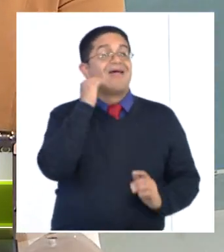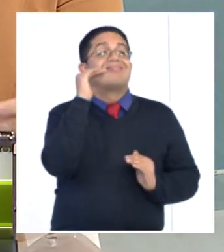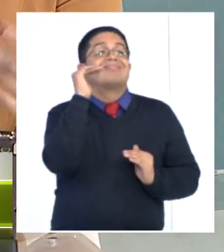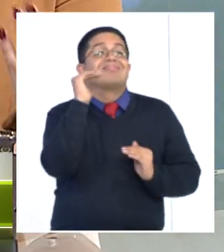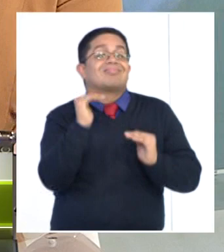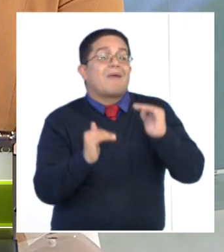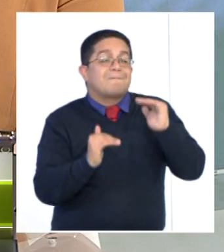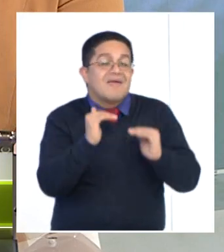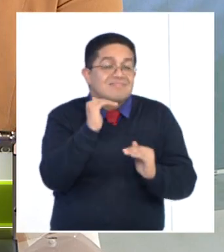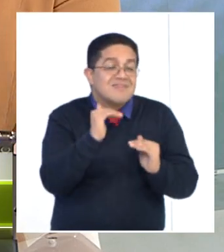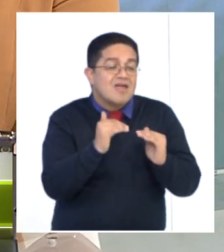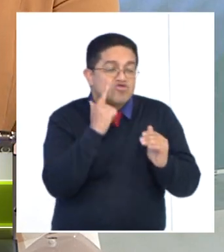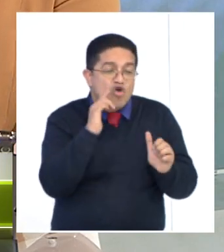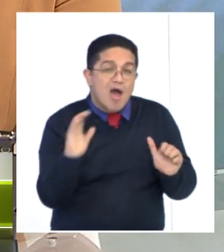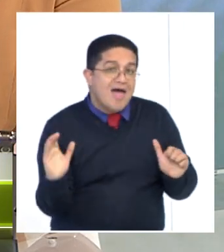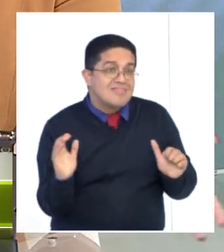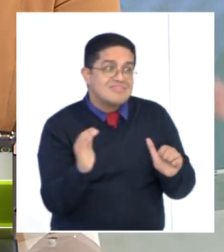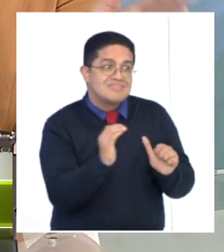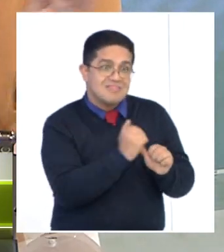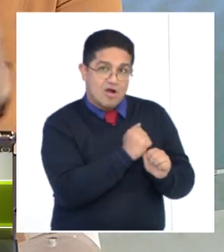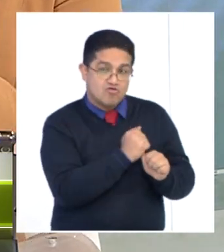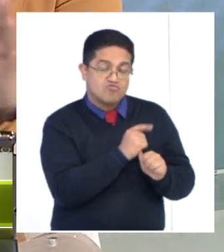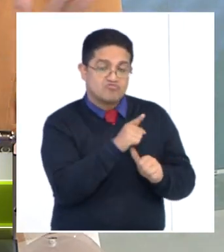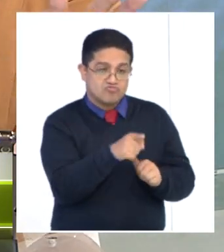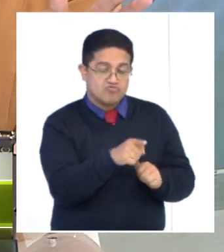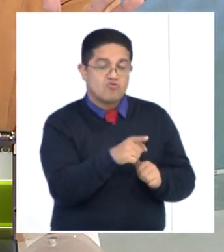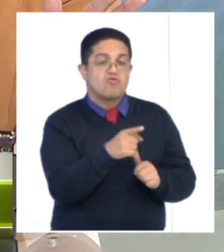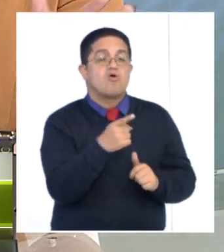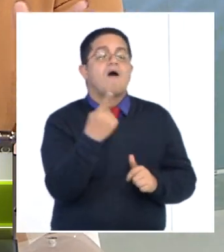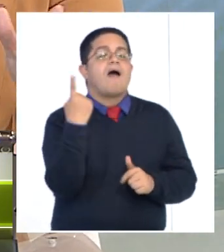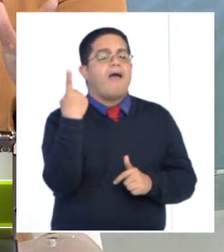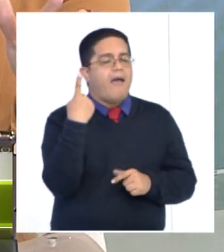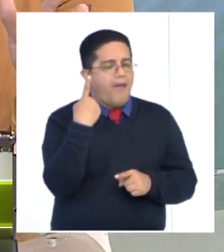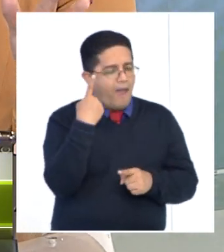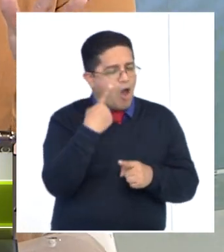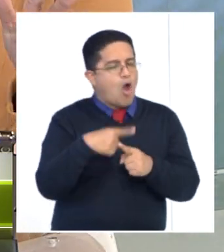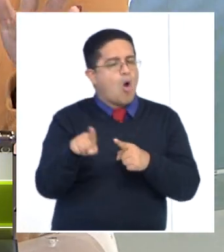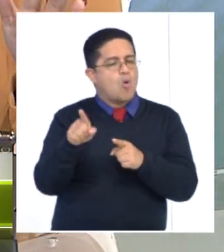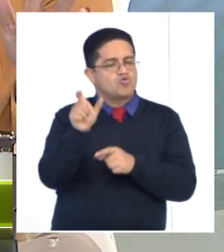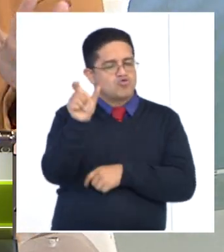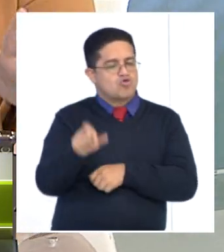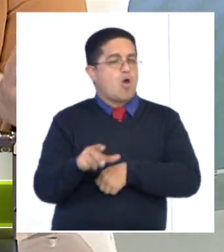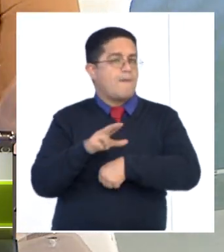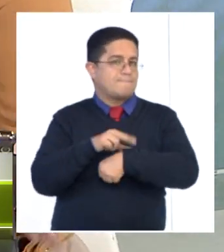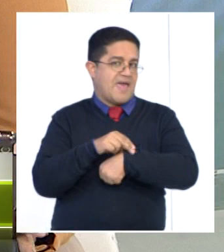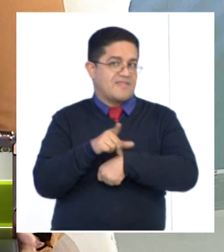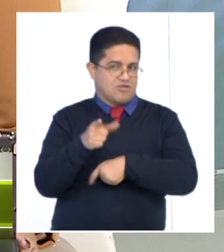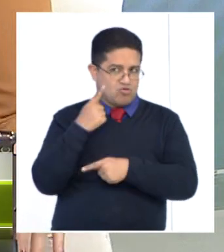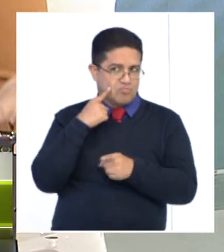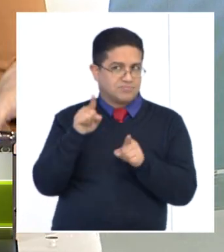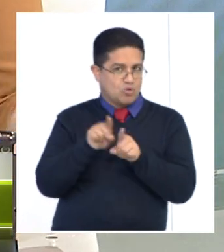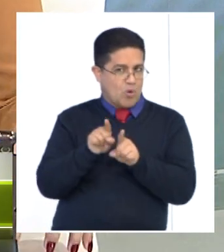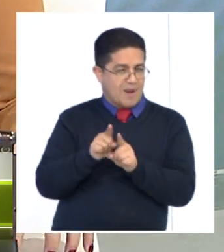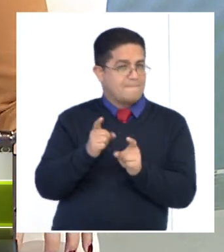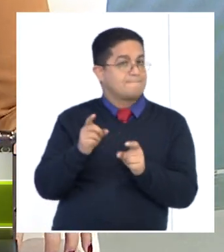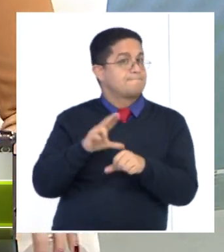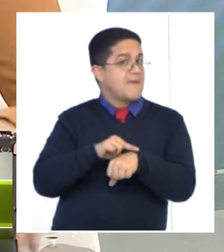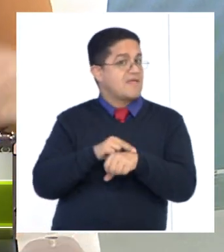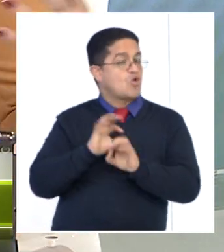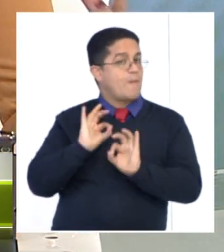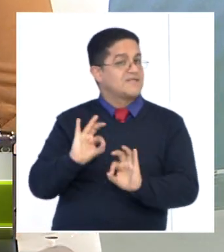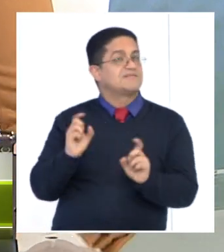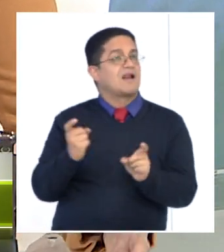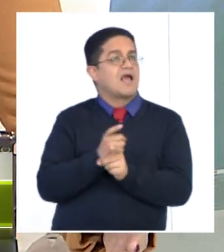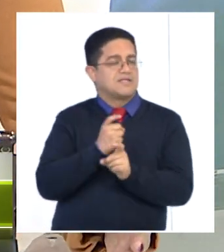evaluación y dependiendo del diagnóstico que se tenga, pues se va a tener un equipo multidisciplinario, entre ellos el médico oncólogo. Si tenemos a un